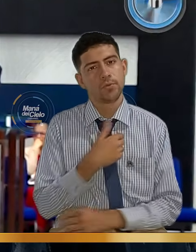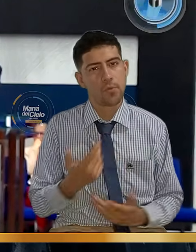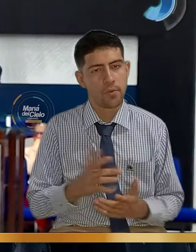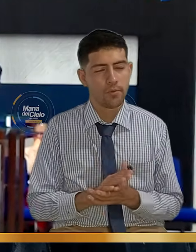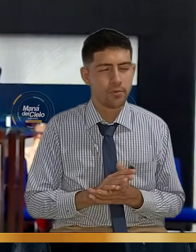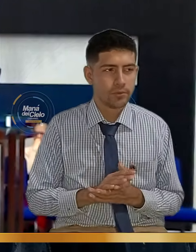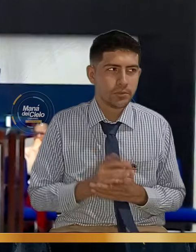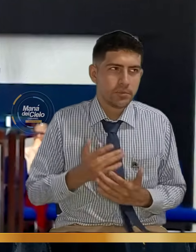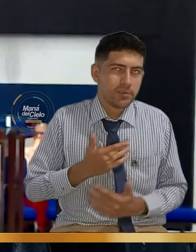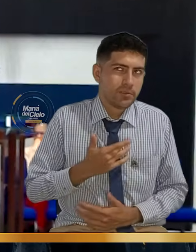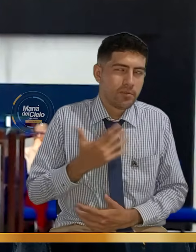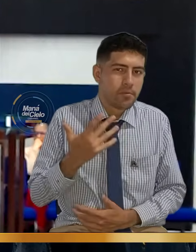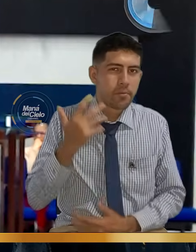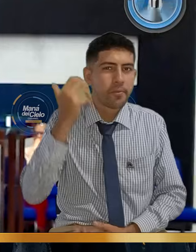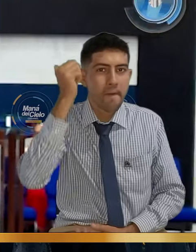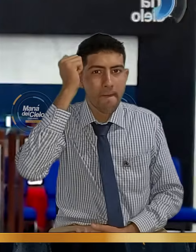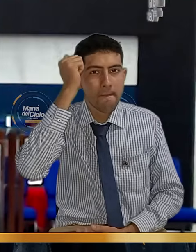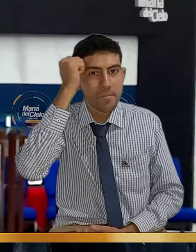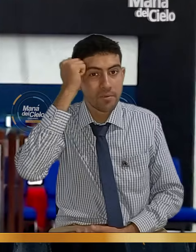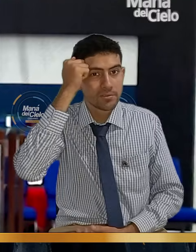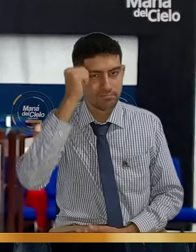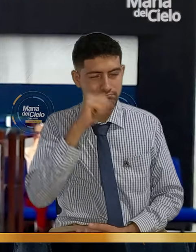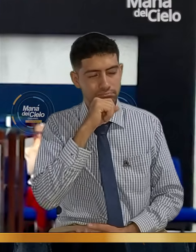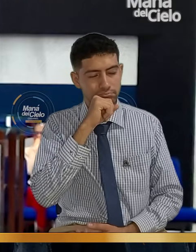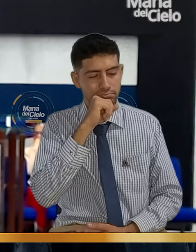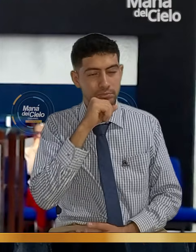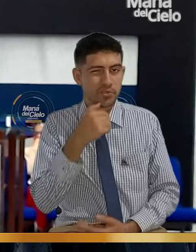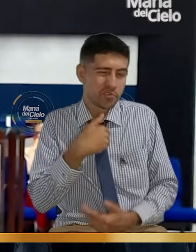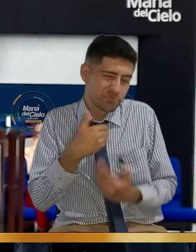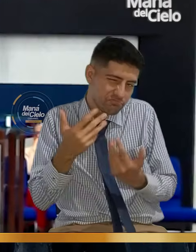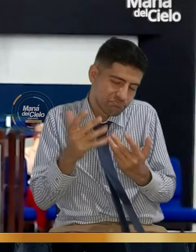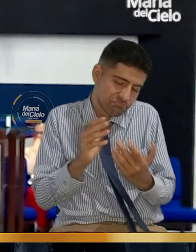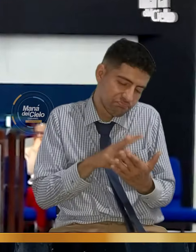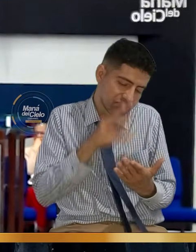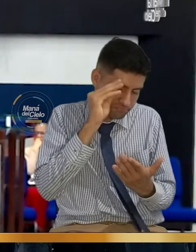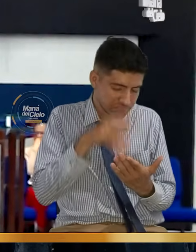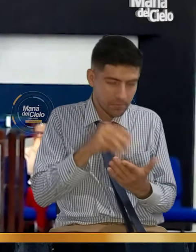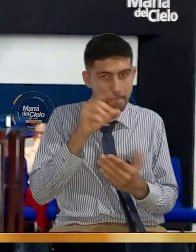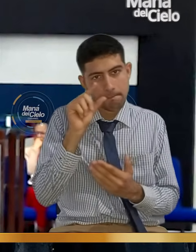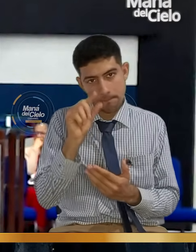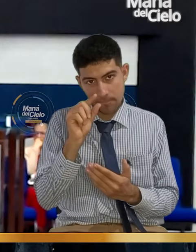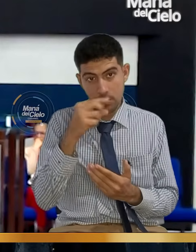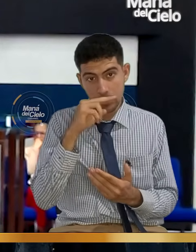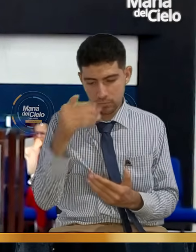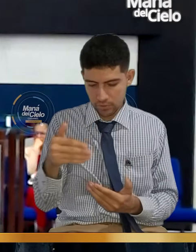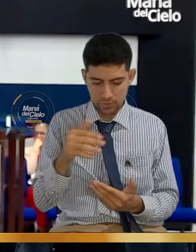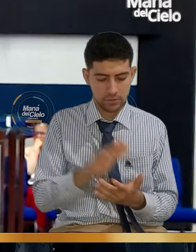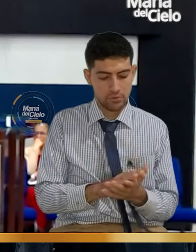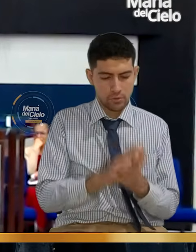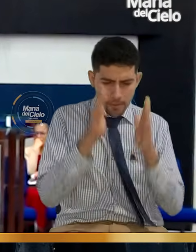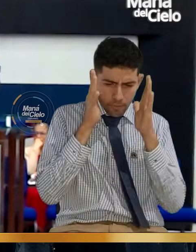tremendo. Entonces estos días me vine con algunos hablando, bueno, las capitales, ¿cuál es la capital del Cesar? Y corché a